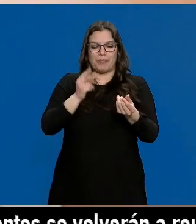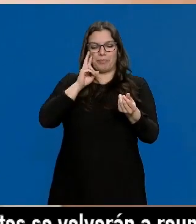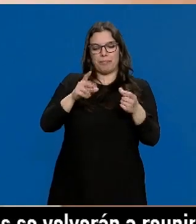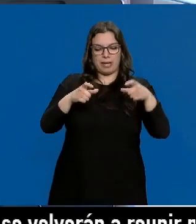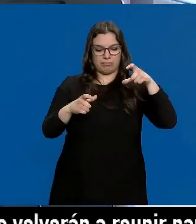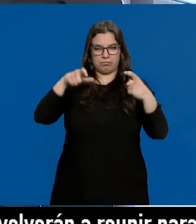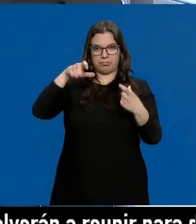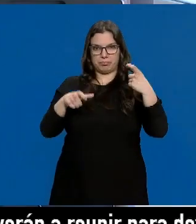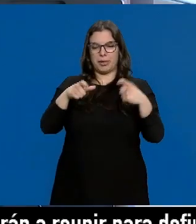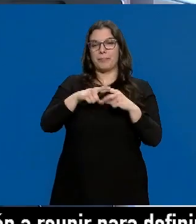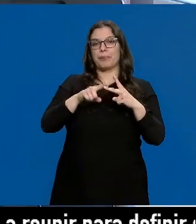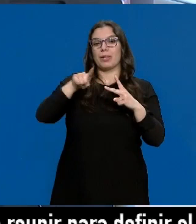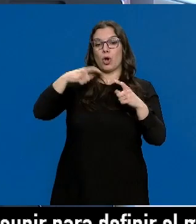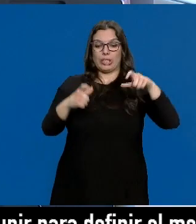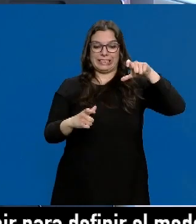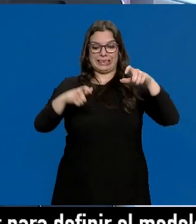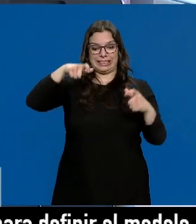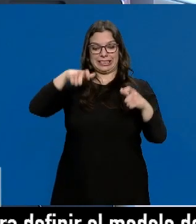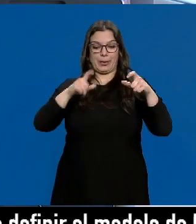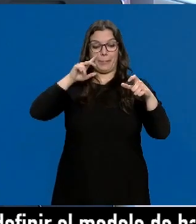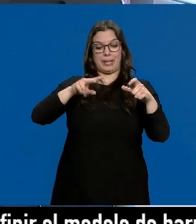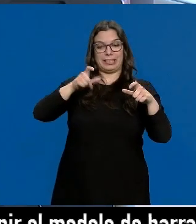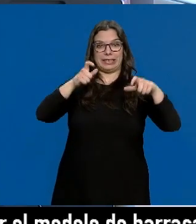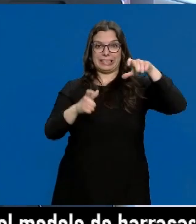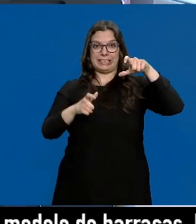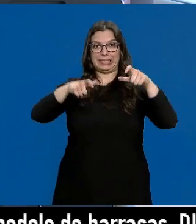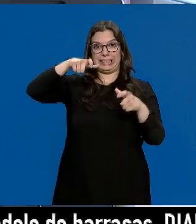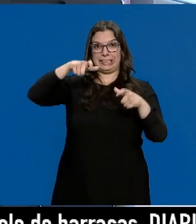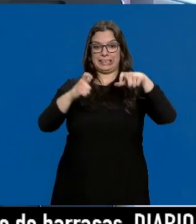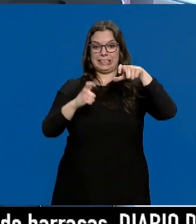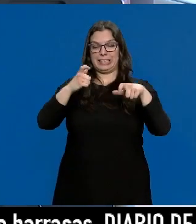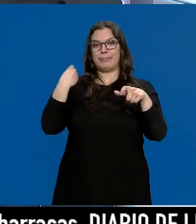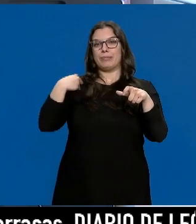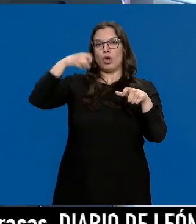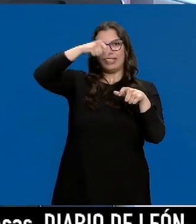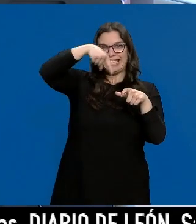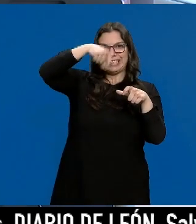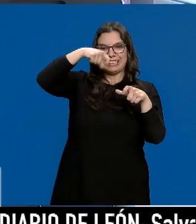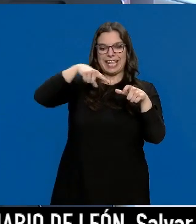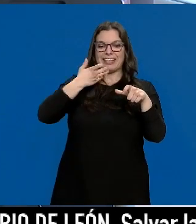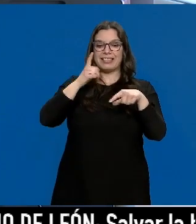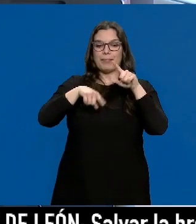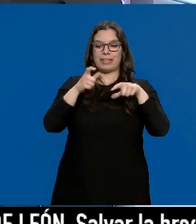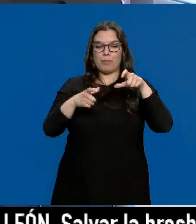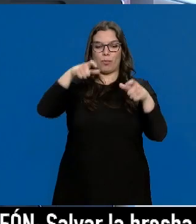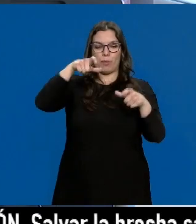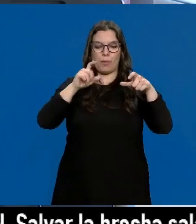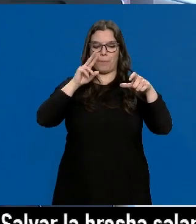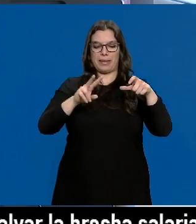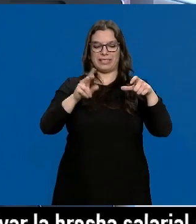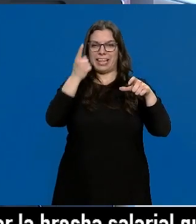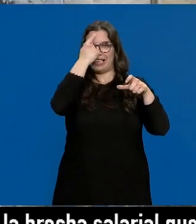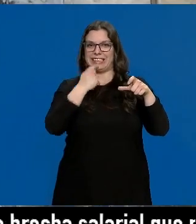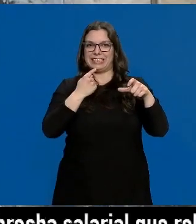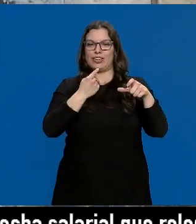el documento y luego girar el documento. Por ejemplo, hay unas tintas que según se mueven van variando el